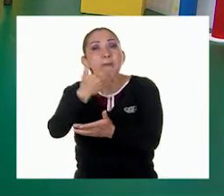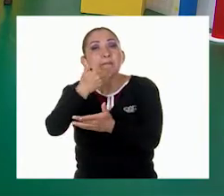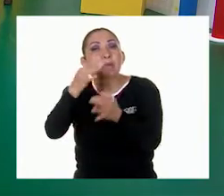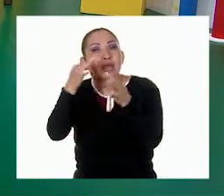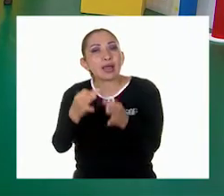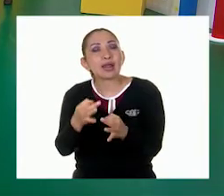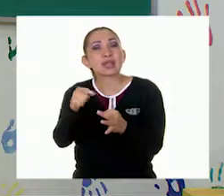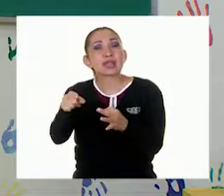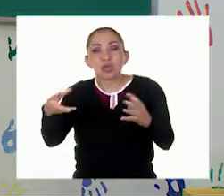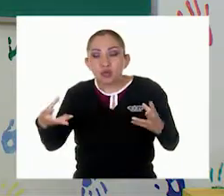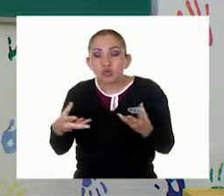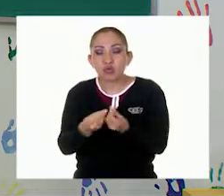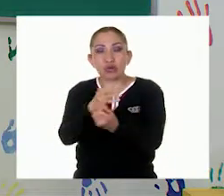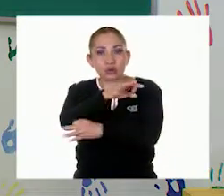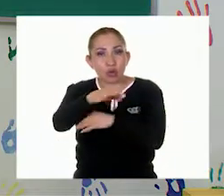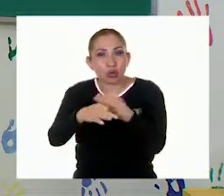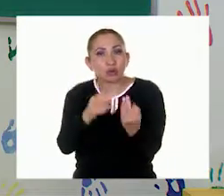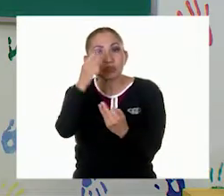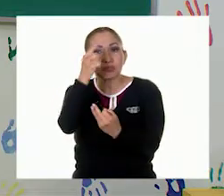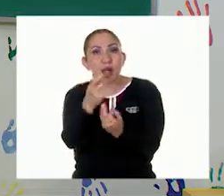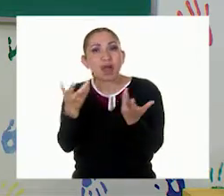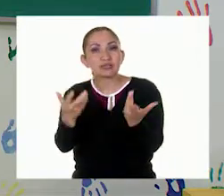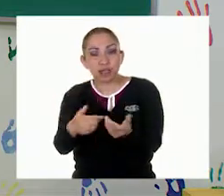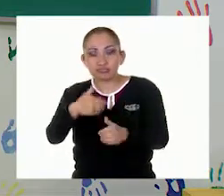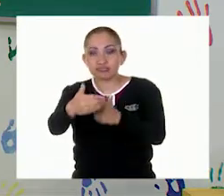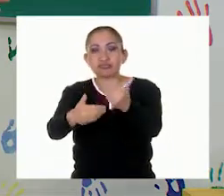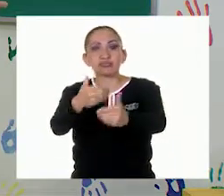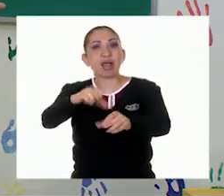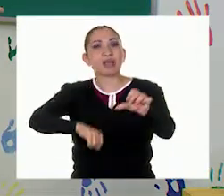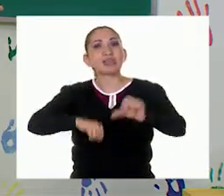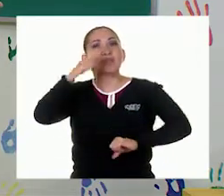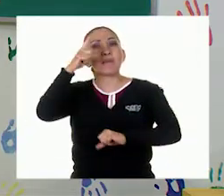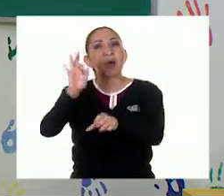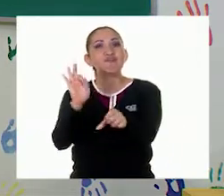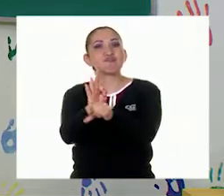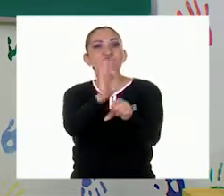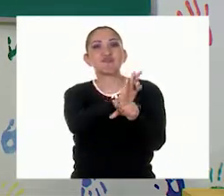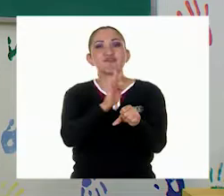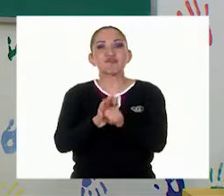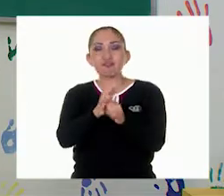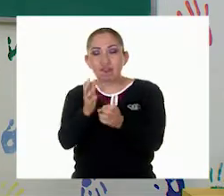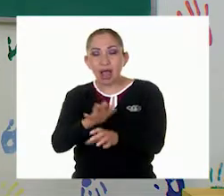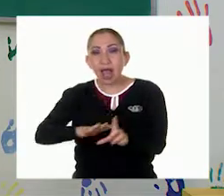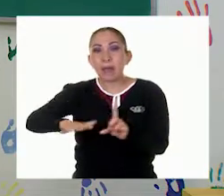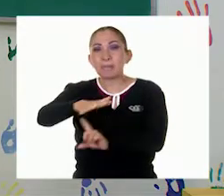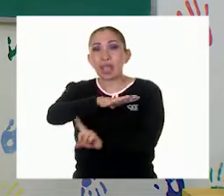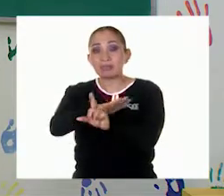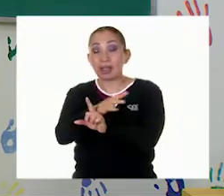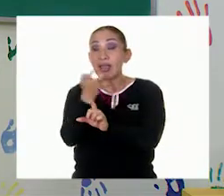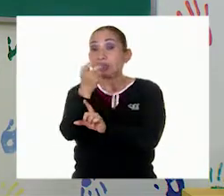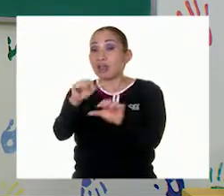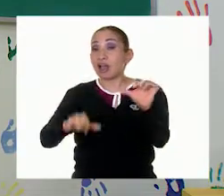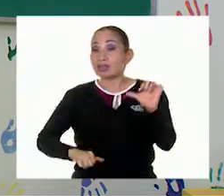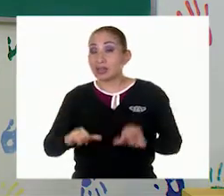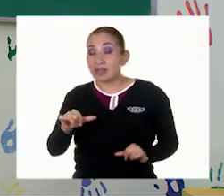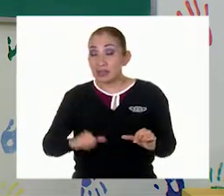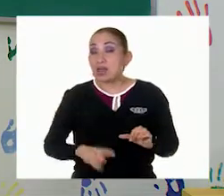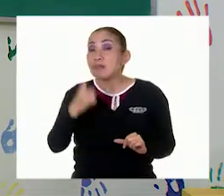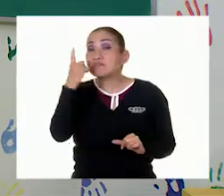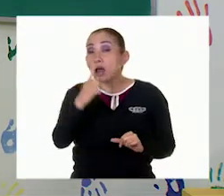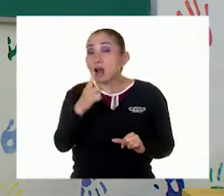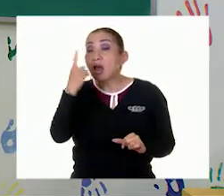en conjunto. Esto para poder realizar acciones a favor del medio ambiente. Acciones que nos ayuden a enfrentar